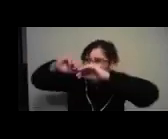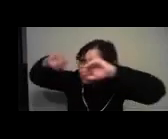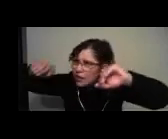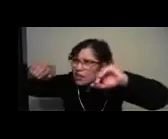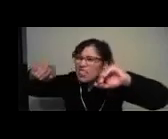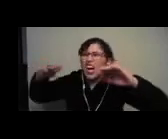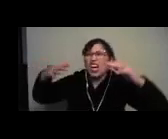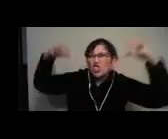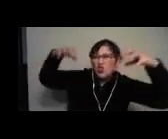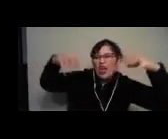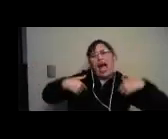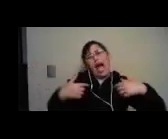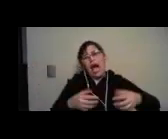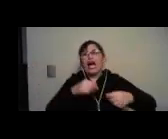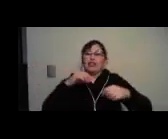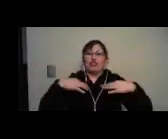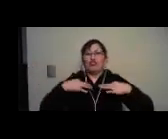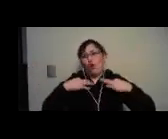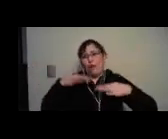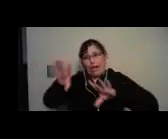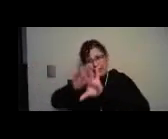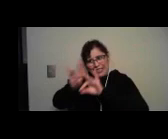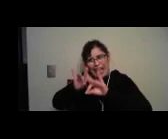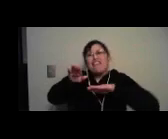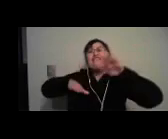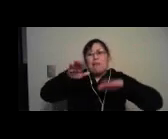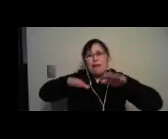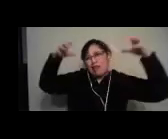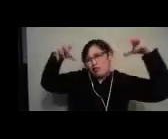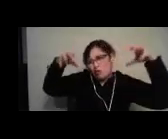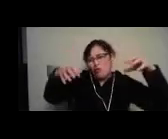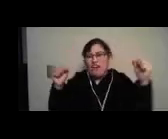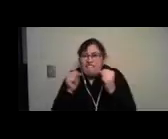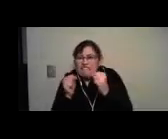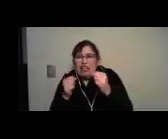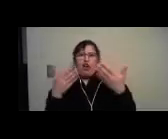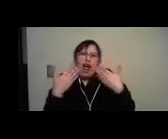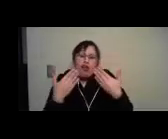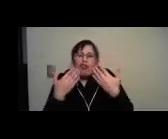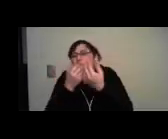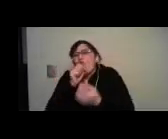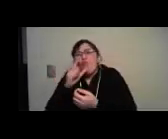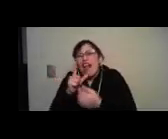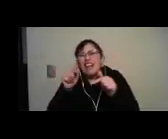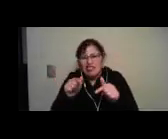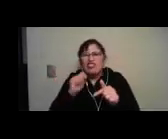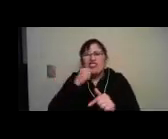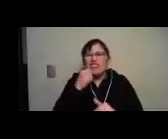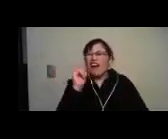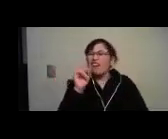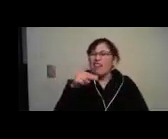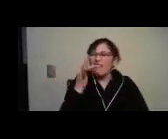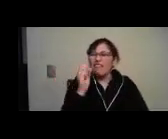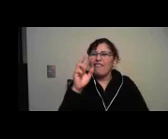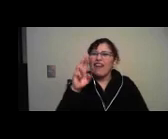Entonces, ese razonamiento uno lo hace en relación a la inferencia que puede hacer respecto de las condiciones climáticas